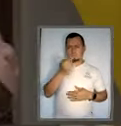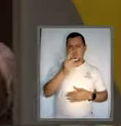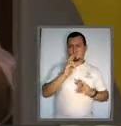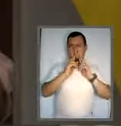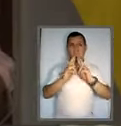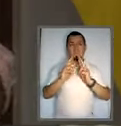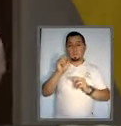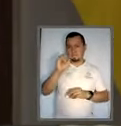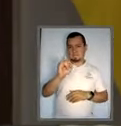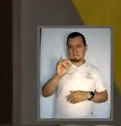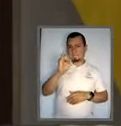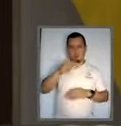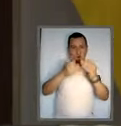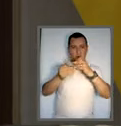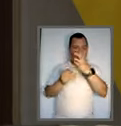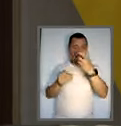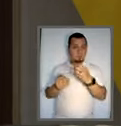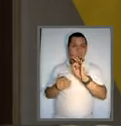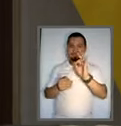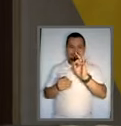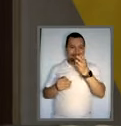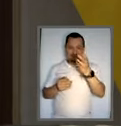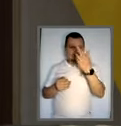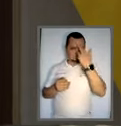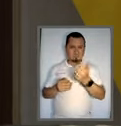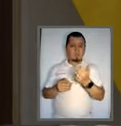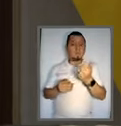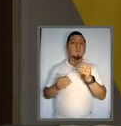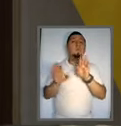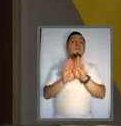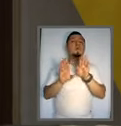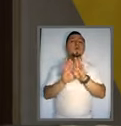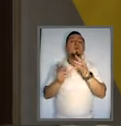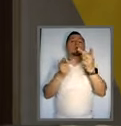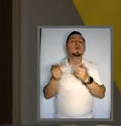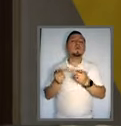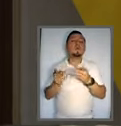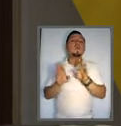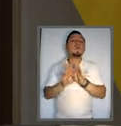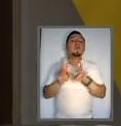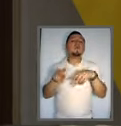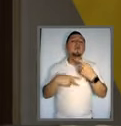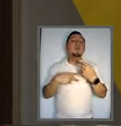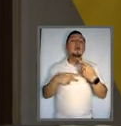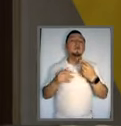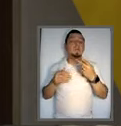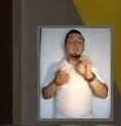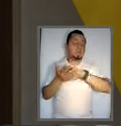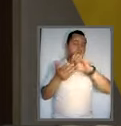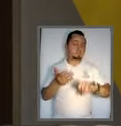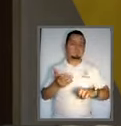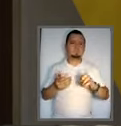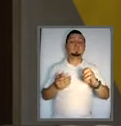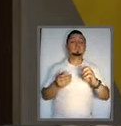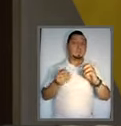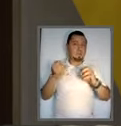todo sí a lo que dijiste, porque en realidad estamos haciendo todo como una medida de prevención para distintos escenarios.